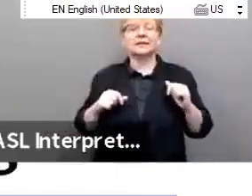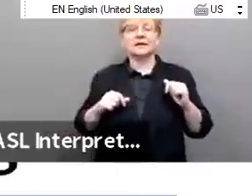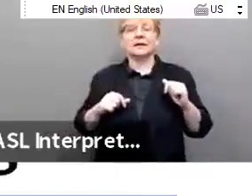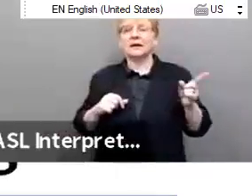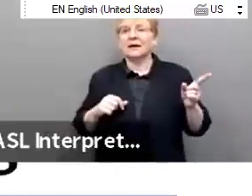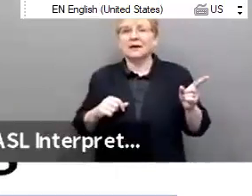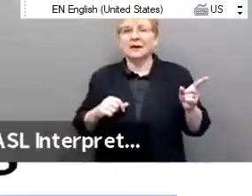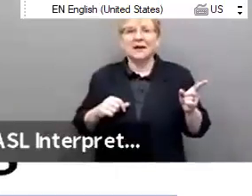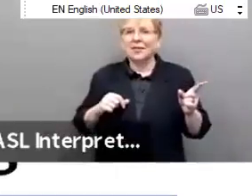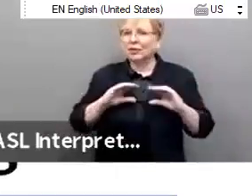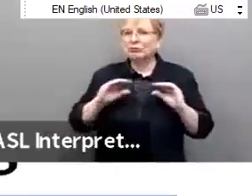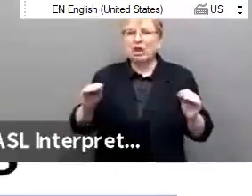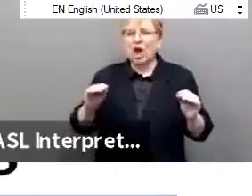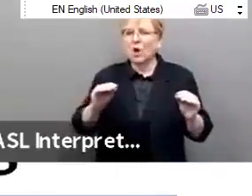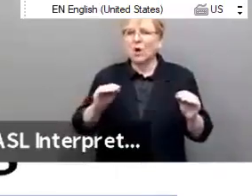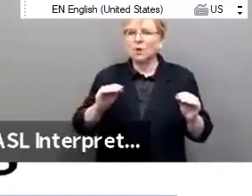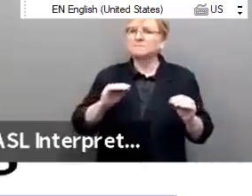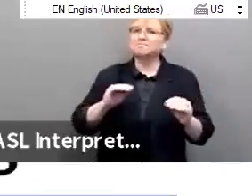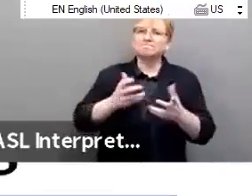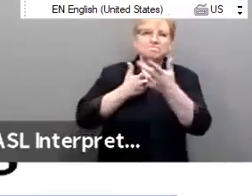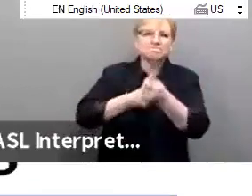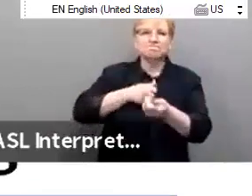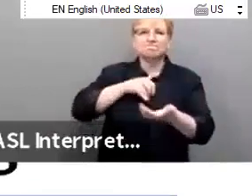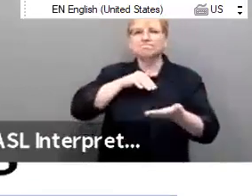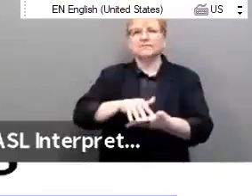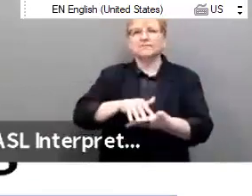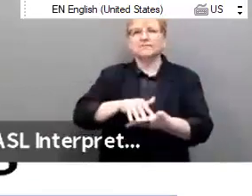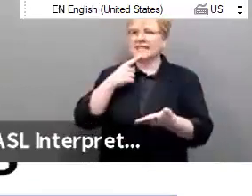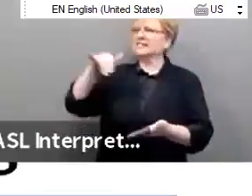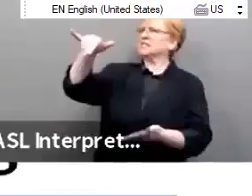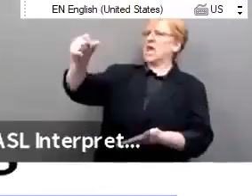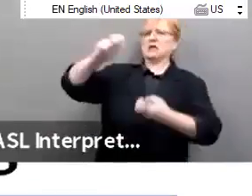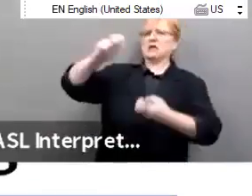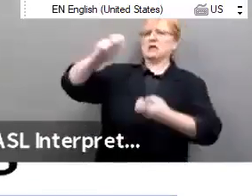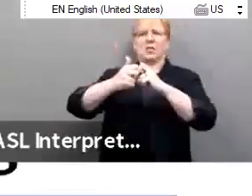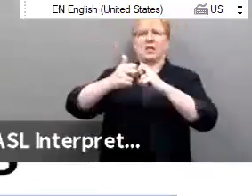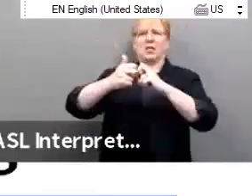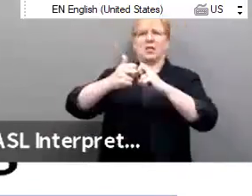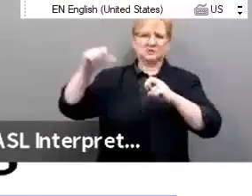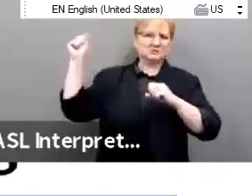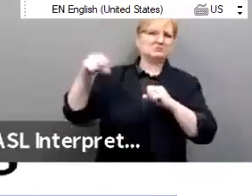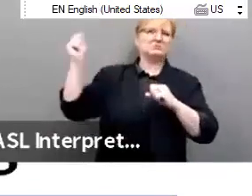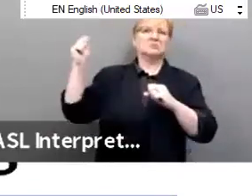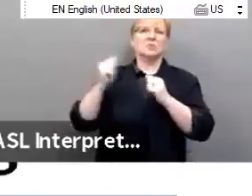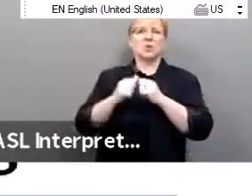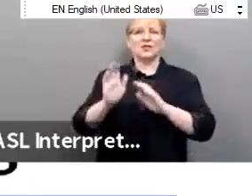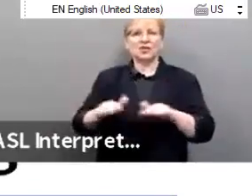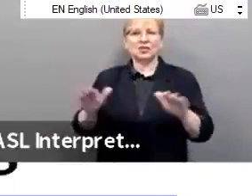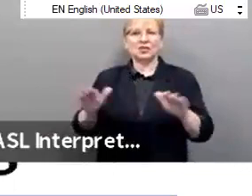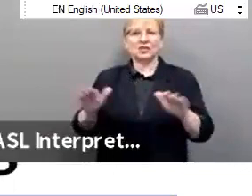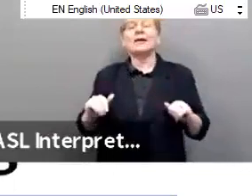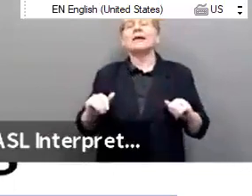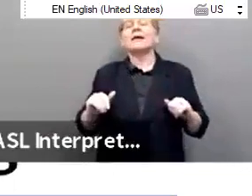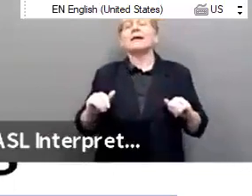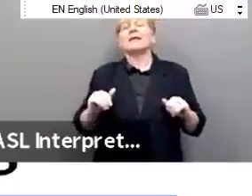vacunadas no utilizaran cubrebocas. Así que vemos esta tendencia a invitar a todo mundo que se vacune, no solo aquí, sino en